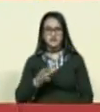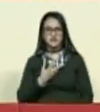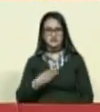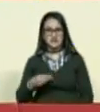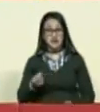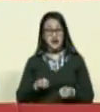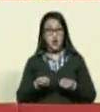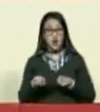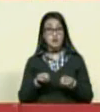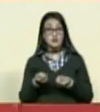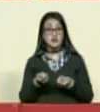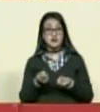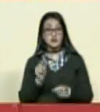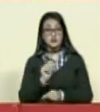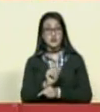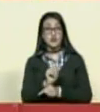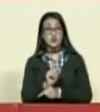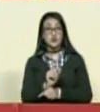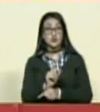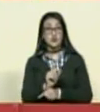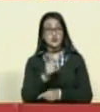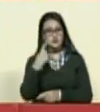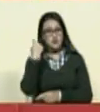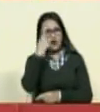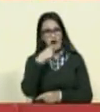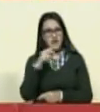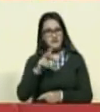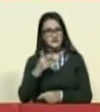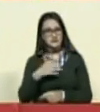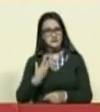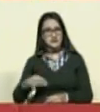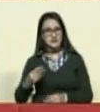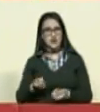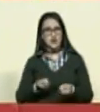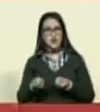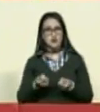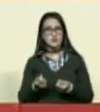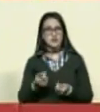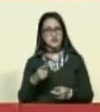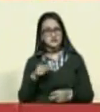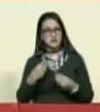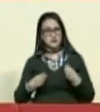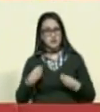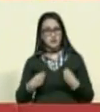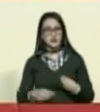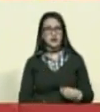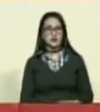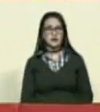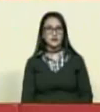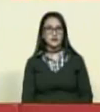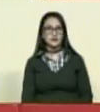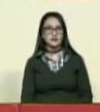de Economía. Tienes cara de vicepresidente de Economía. Estás preocupado.